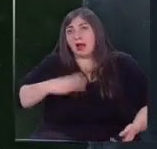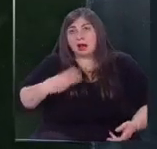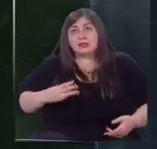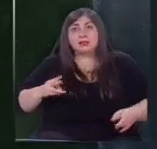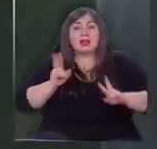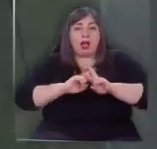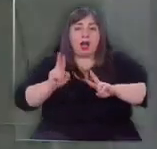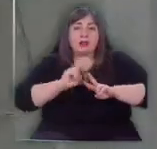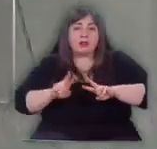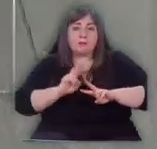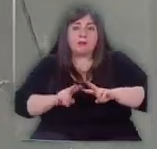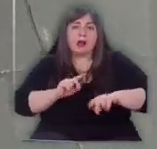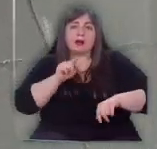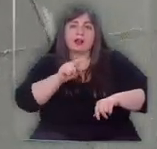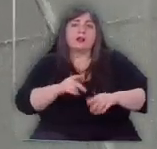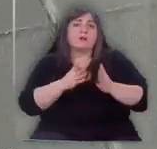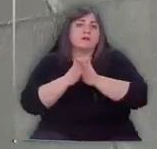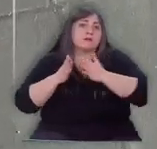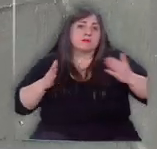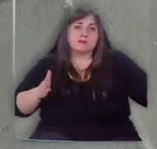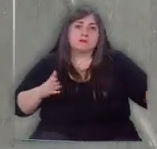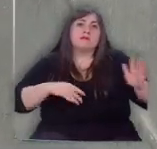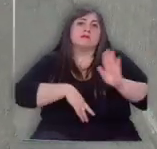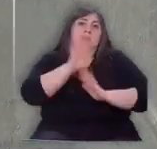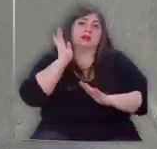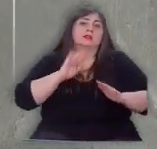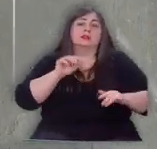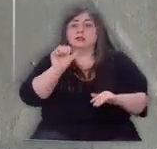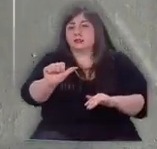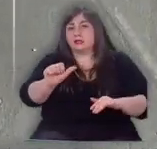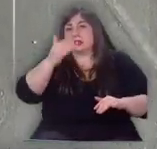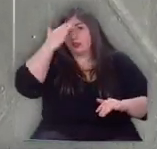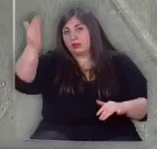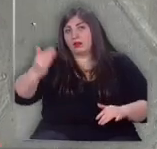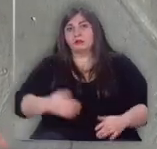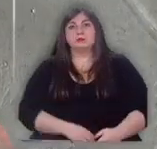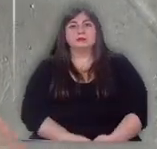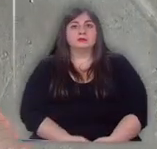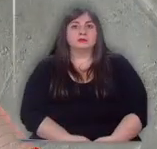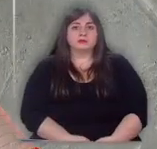obras de reparación que podrían extenderse por un máximo de 6 días.